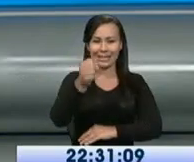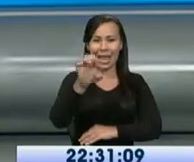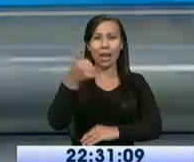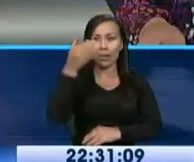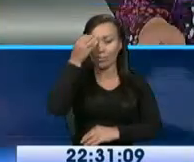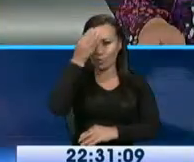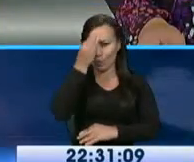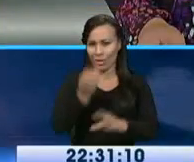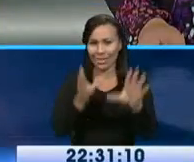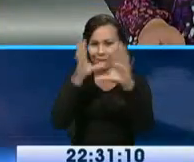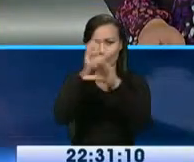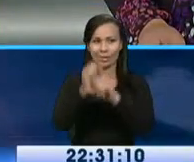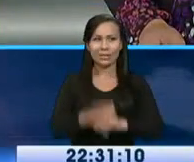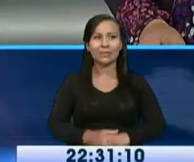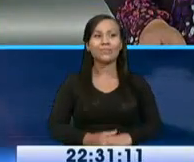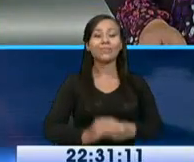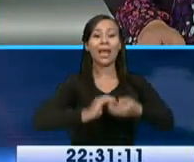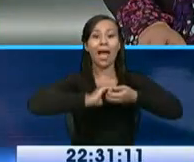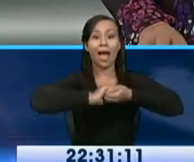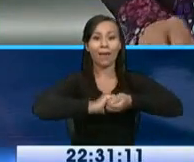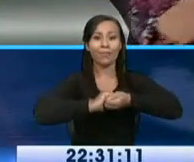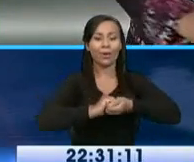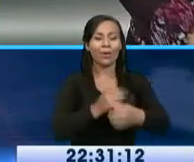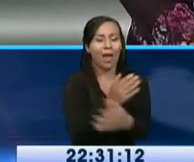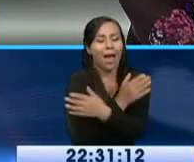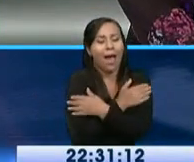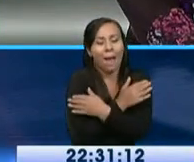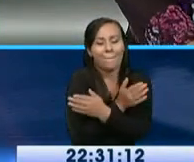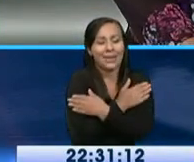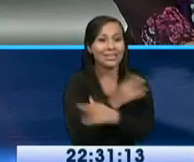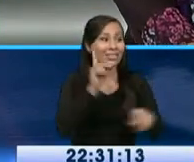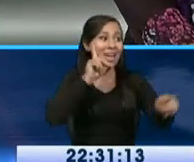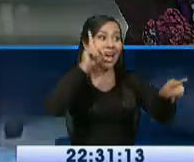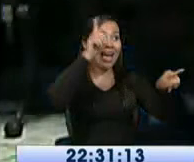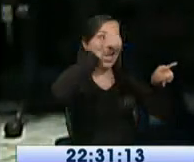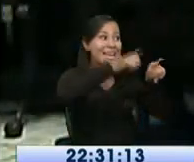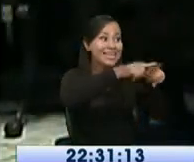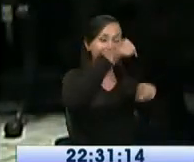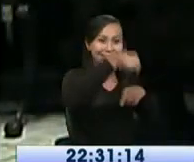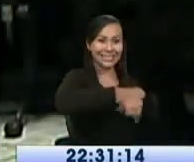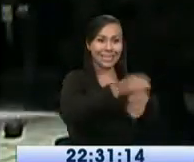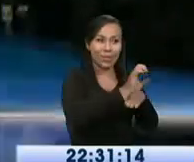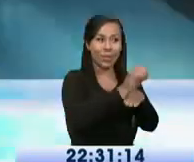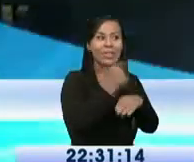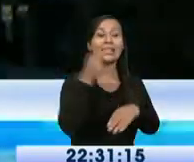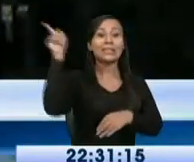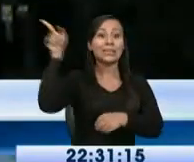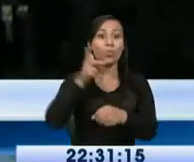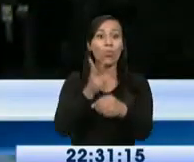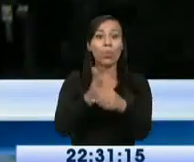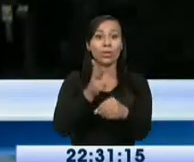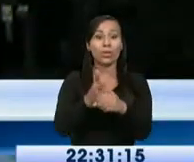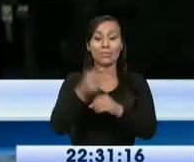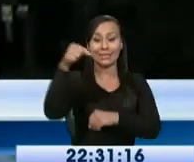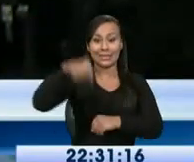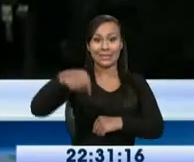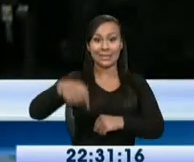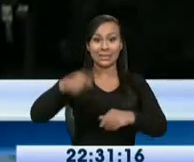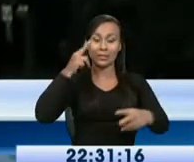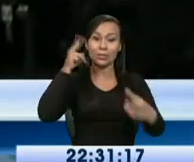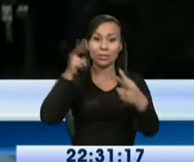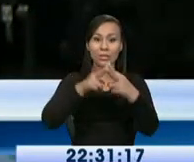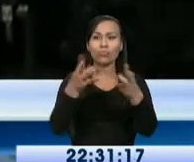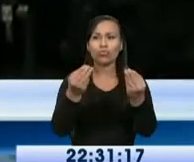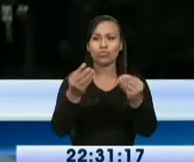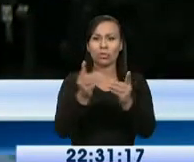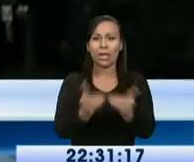escuchamos. Buenas noches, amigos de RTS. Un fraterno abrazo hasta allá al Ecuador. Acá en Guatemala estamos ya conociendo los datos oficiales